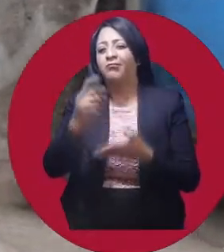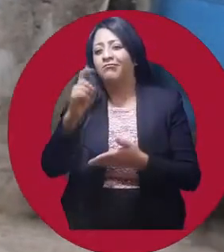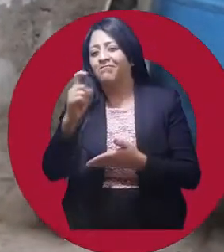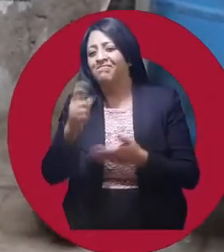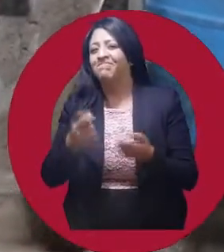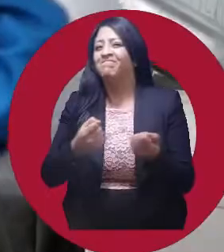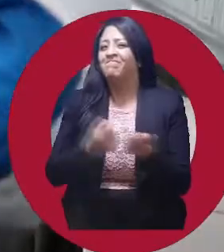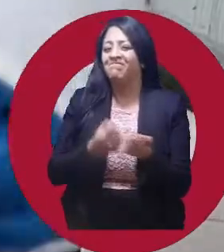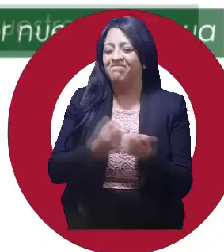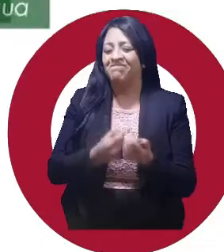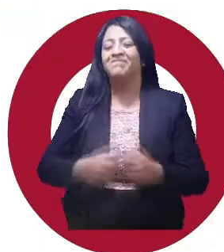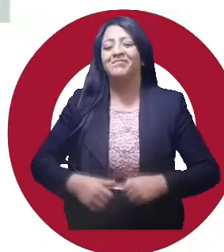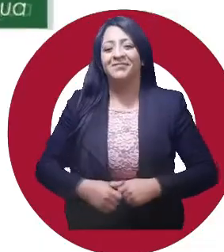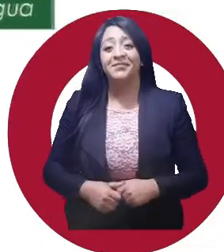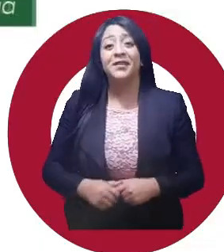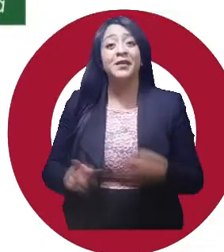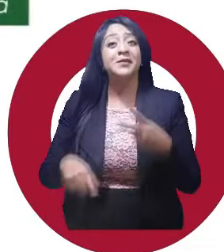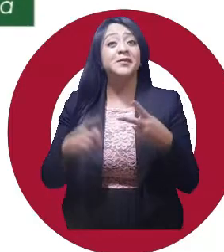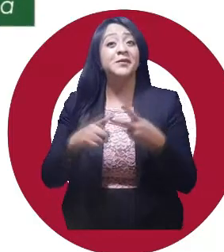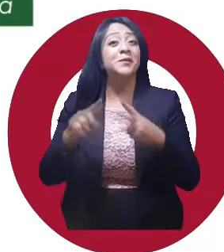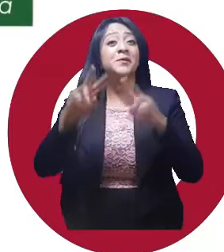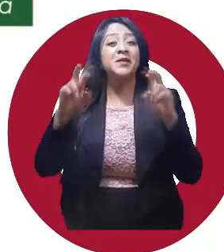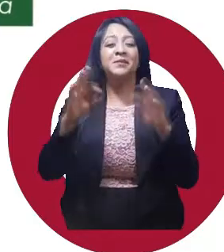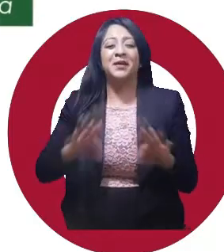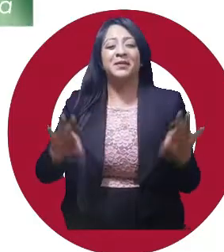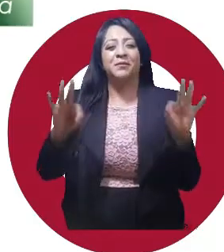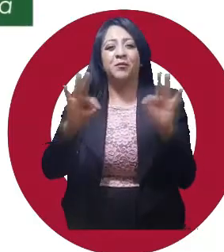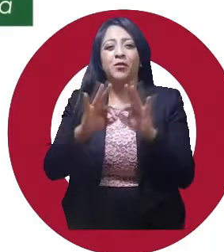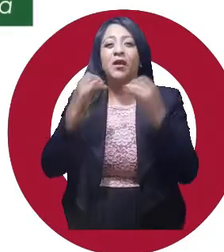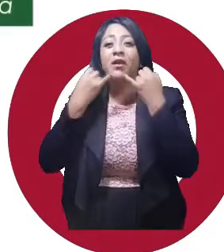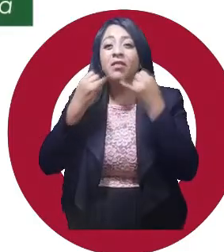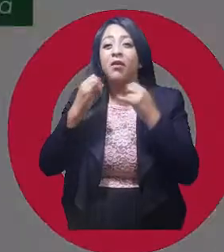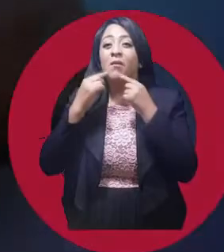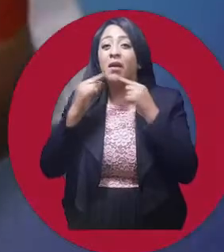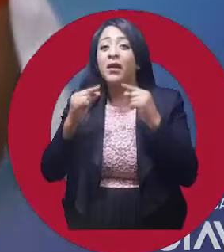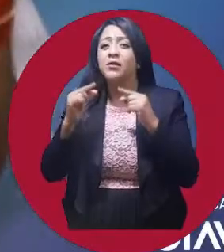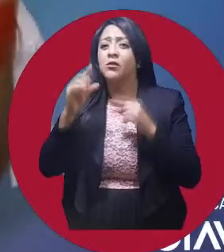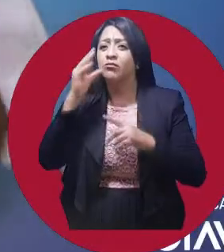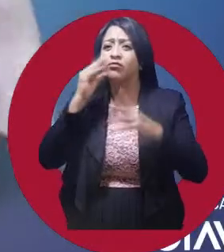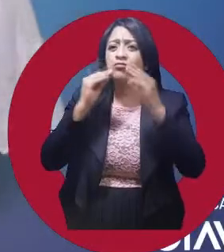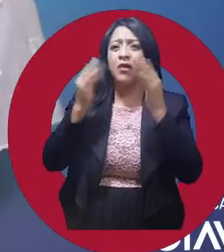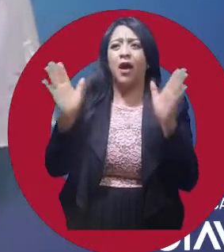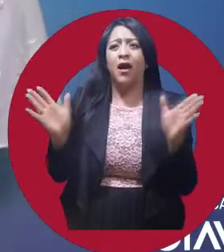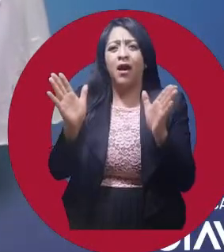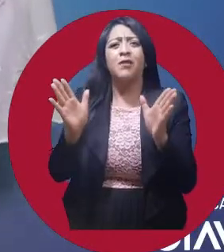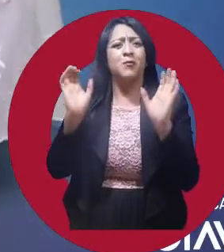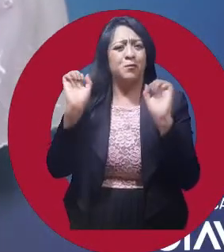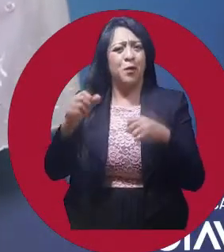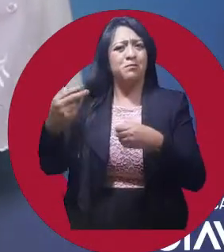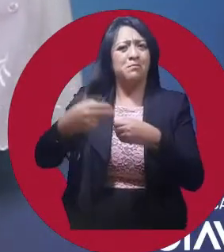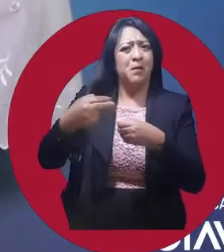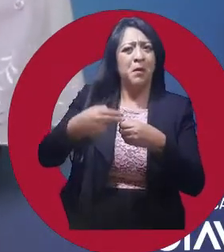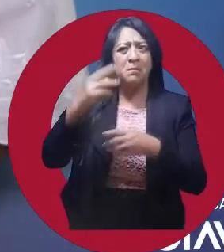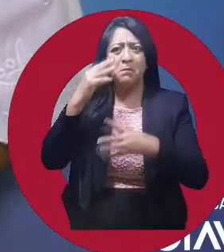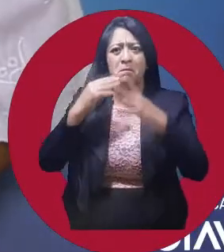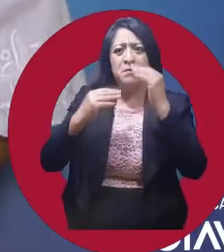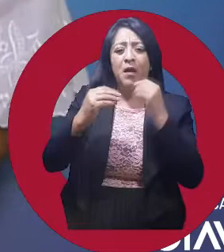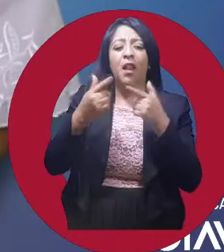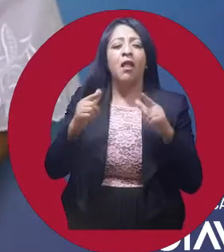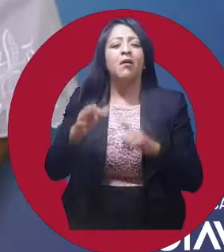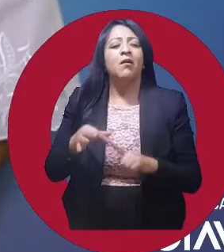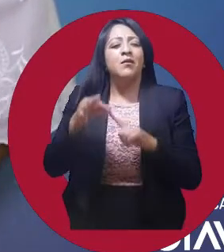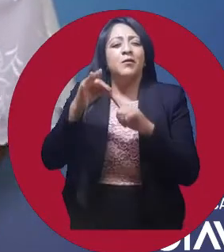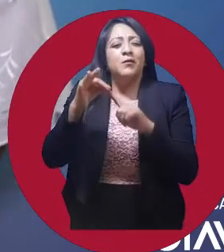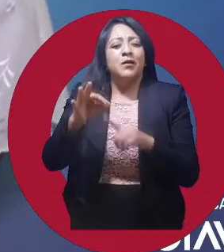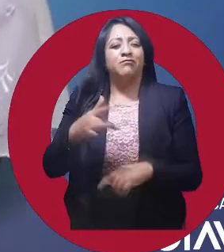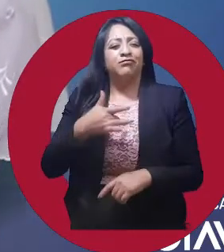para ayudar de esta necesidad. Y el segundo spot se enmarca en la posibilidad de aprender a hablar el quichua, una lengua de armoniosa musicalidad